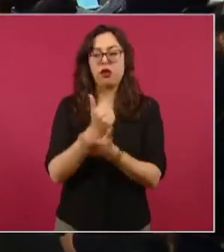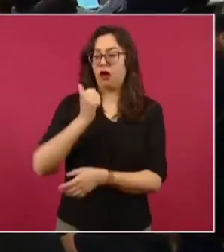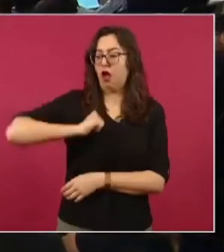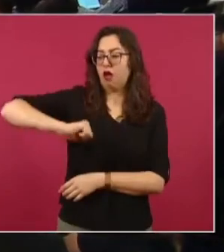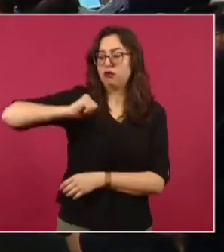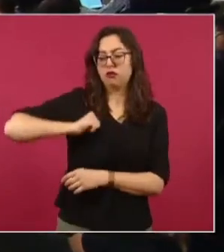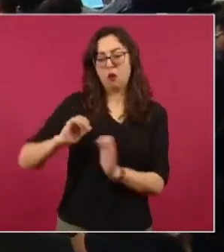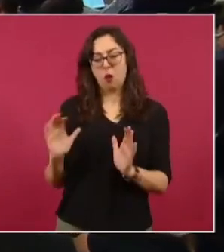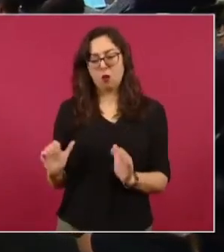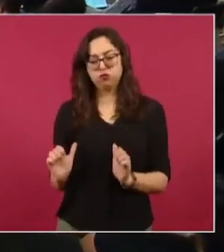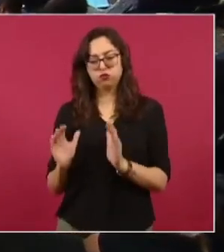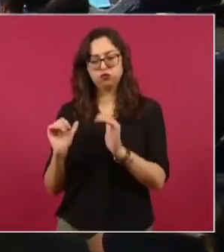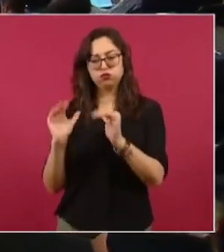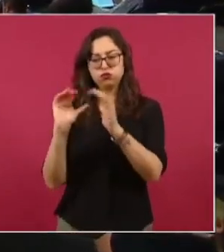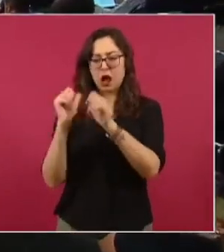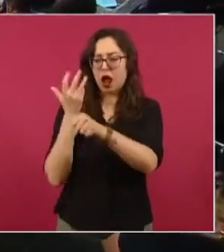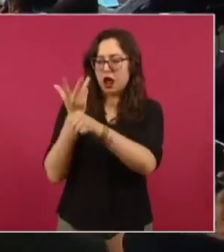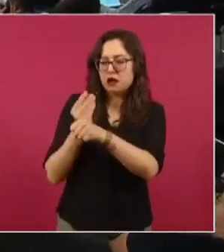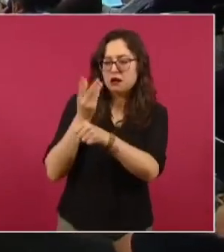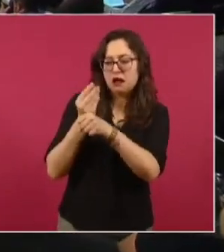Y luego continuamos.